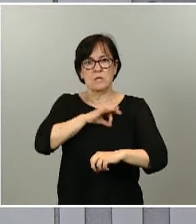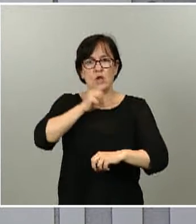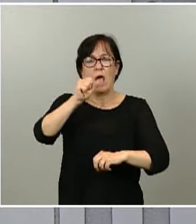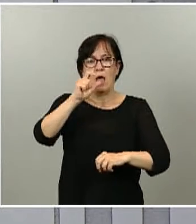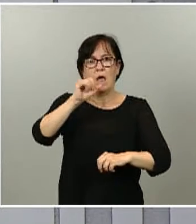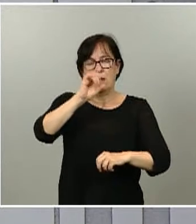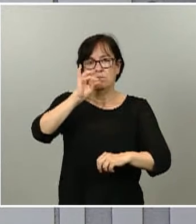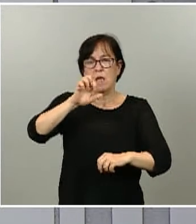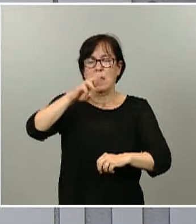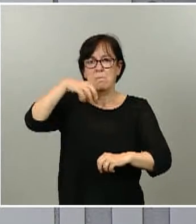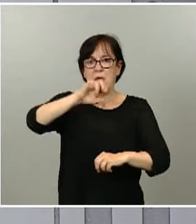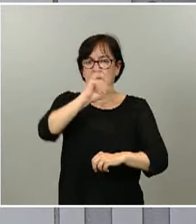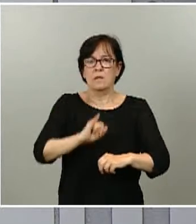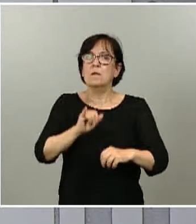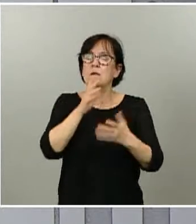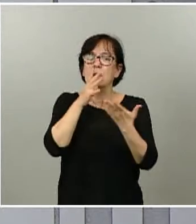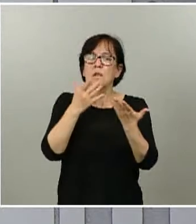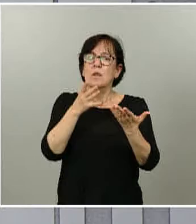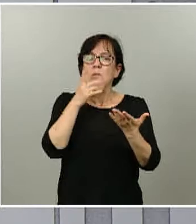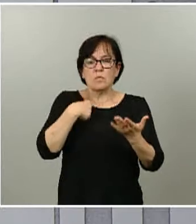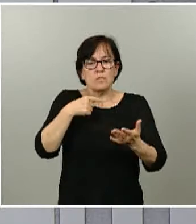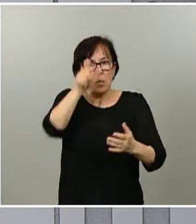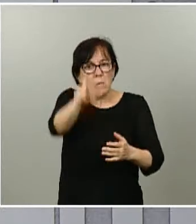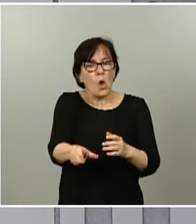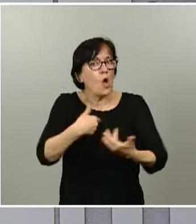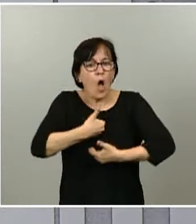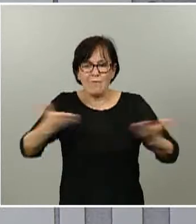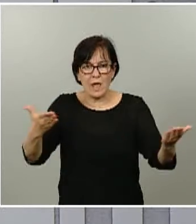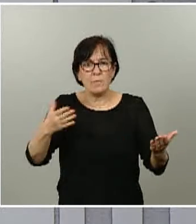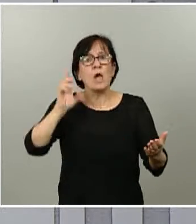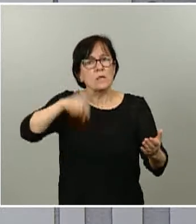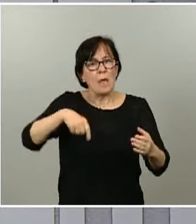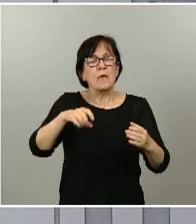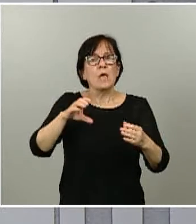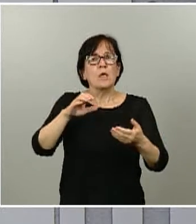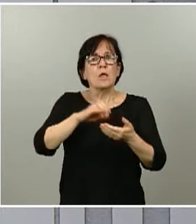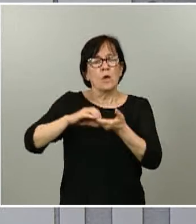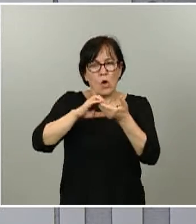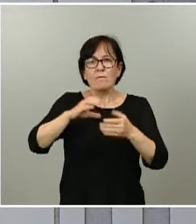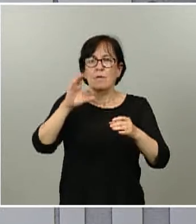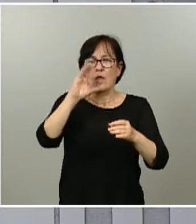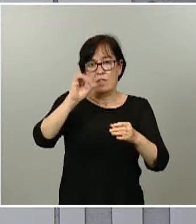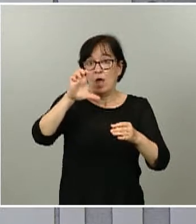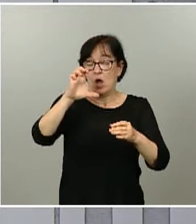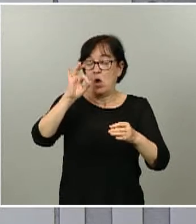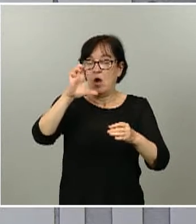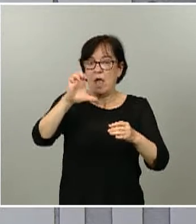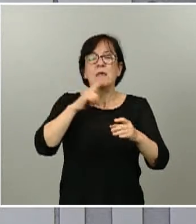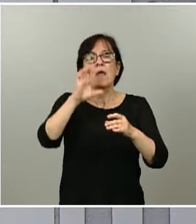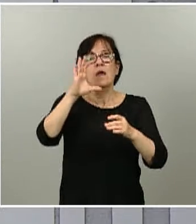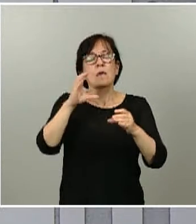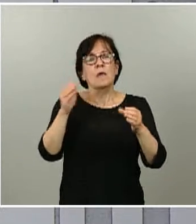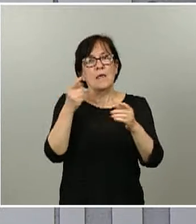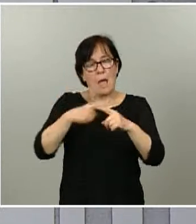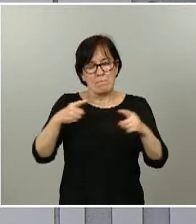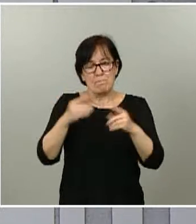en el señor Garamendi, pero también en la Confederación de Empresarios y en CEPIME, en las organizaciones que forman parte del diálogo social